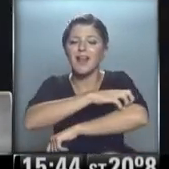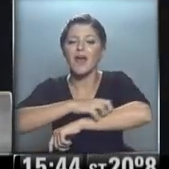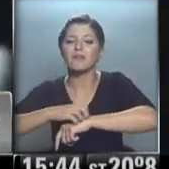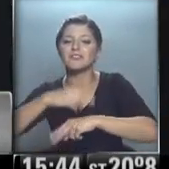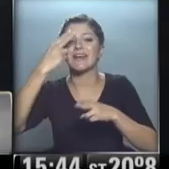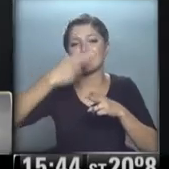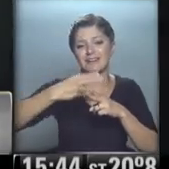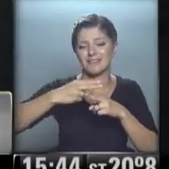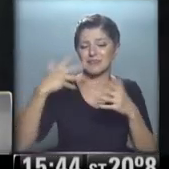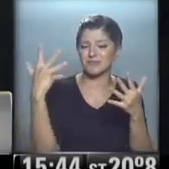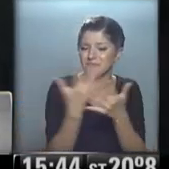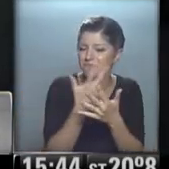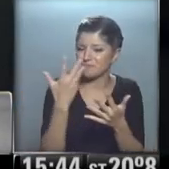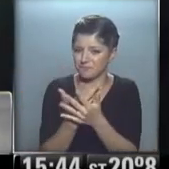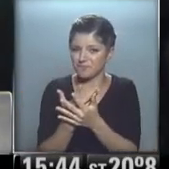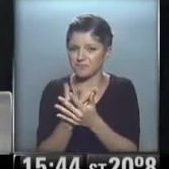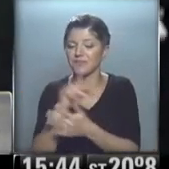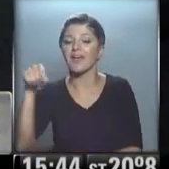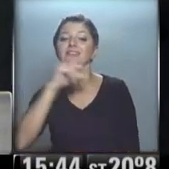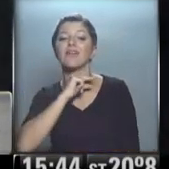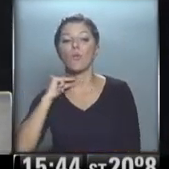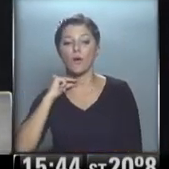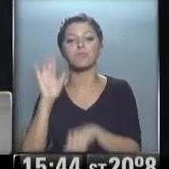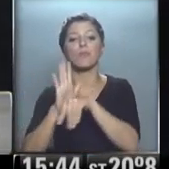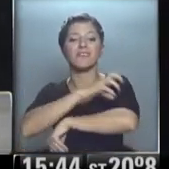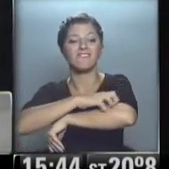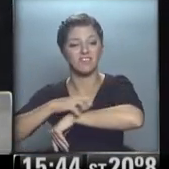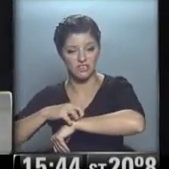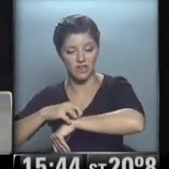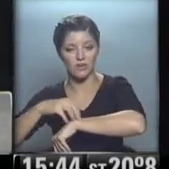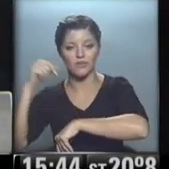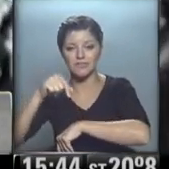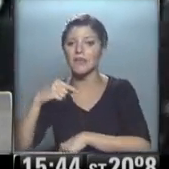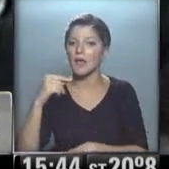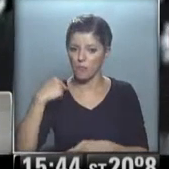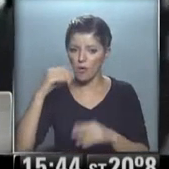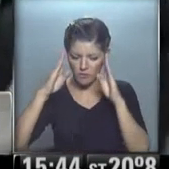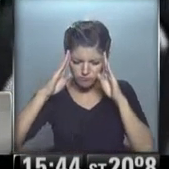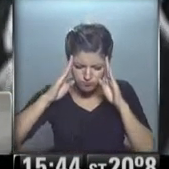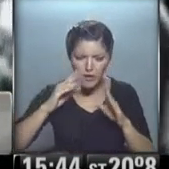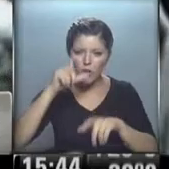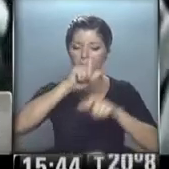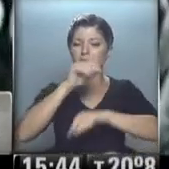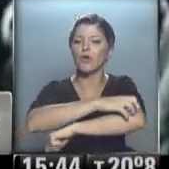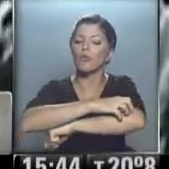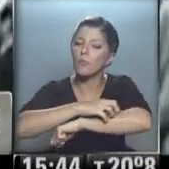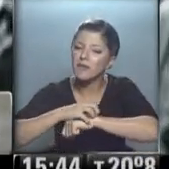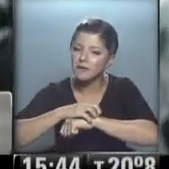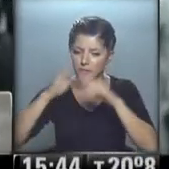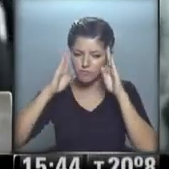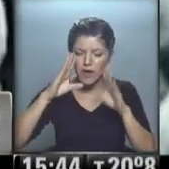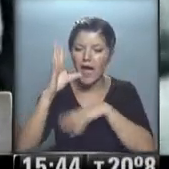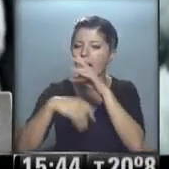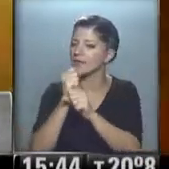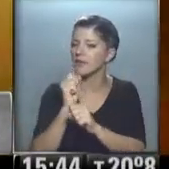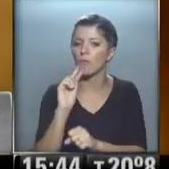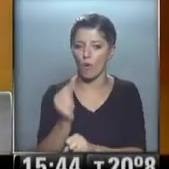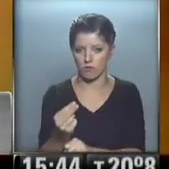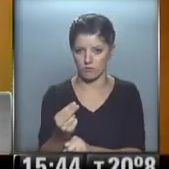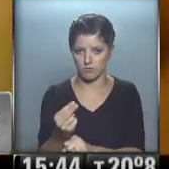Retiro. El cura Villero estaba dispuesto a vivir por los humildes, aunque tuviera que morir por